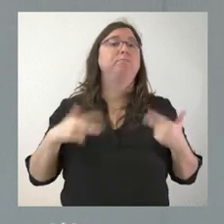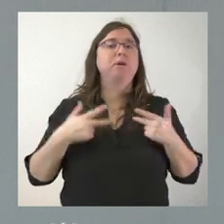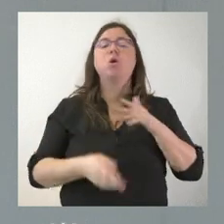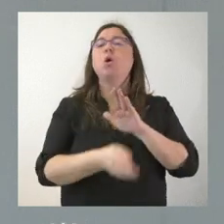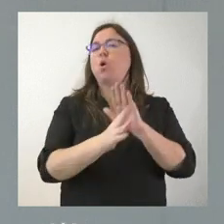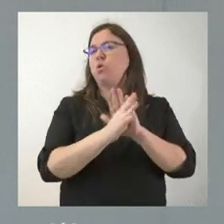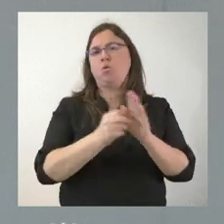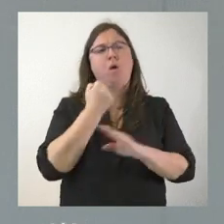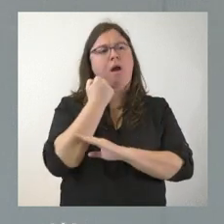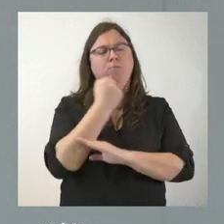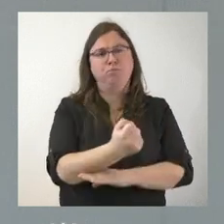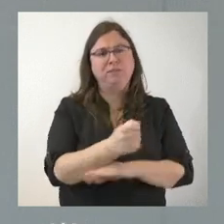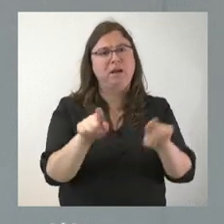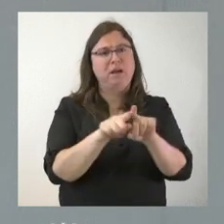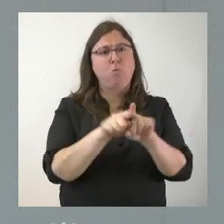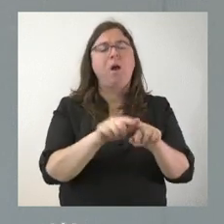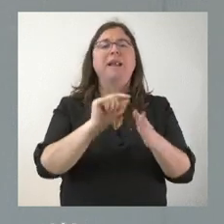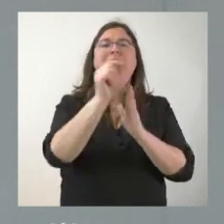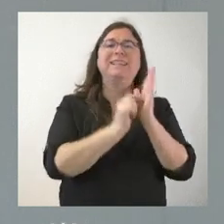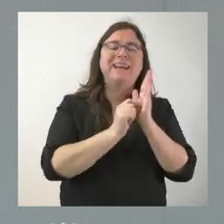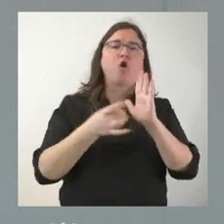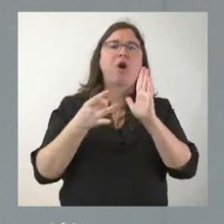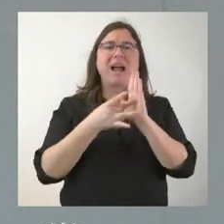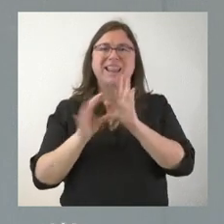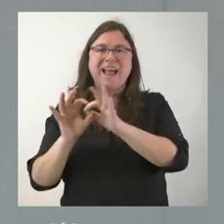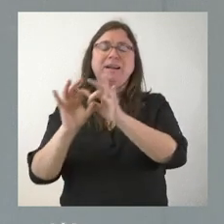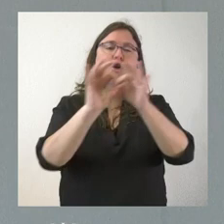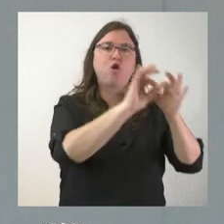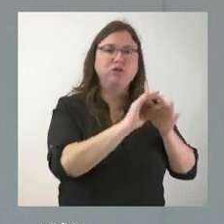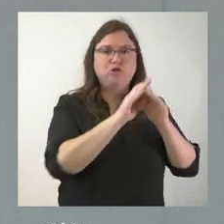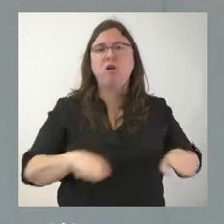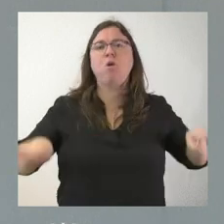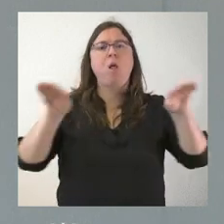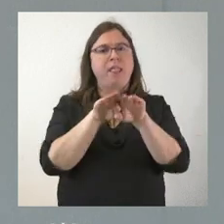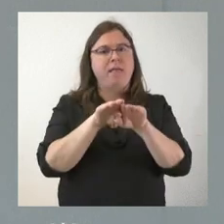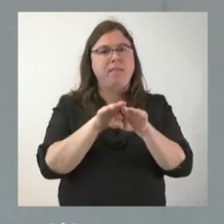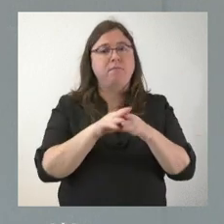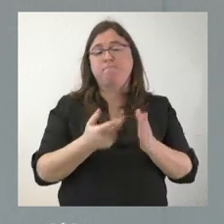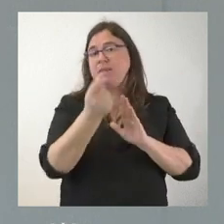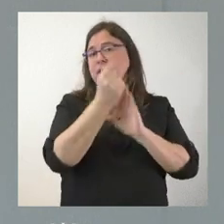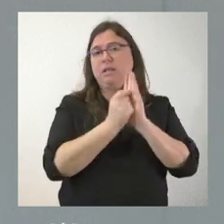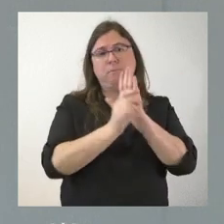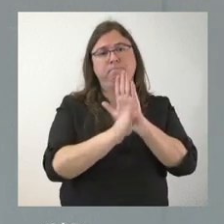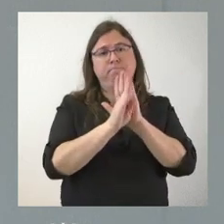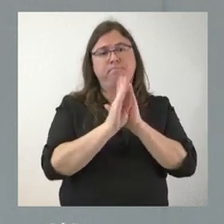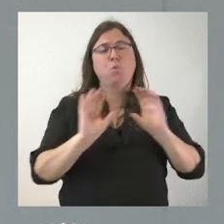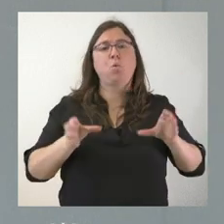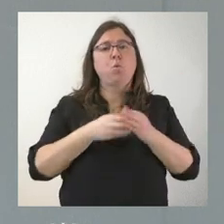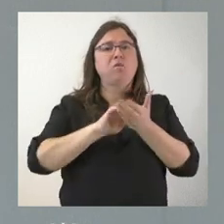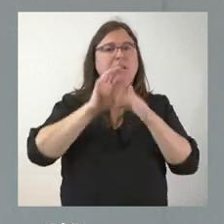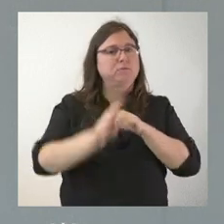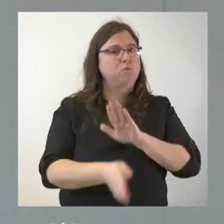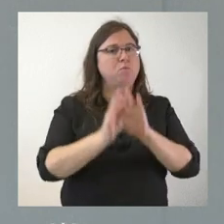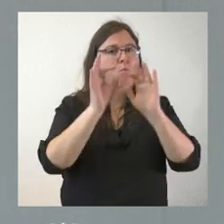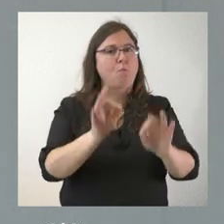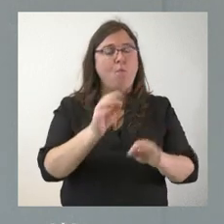apostando siempre por Los criterios de calidad de igualdad y de cohesión Y esta es un criterio que vamos a mantener en la junta de Castilla y león y